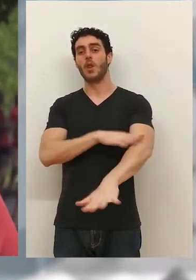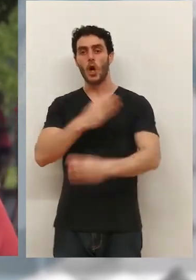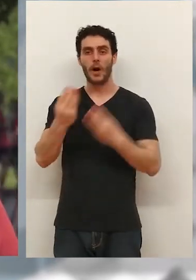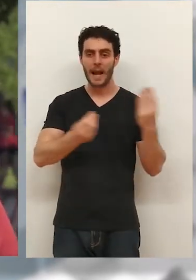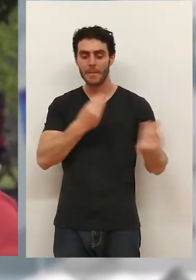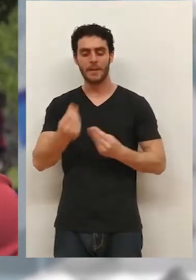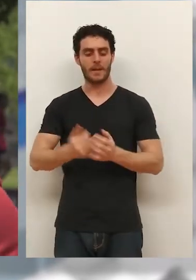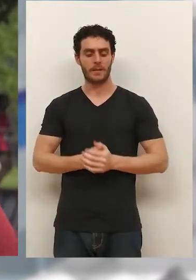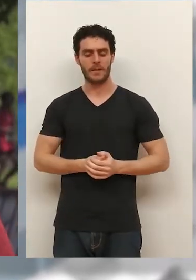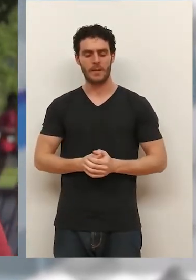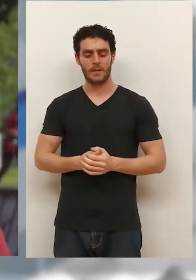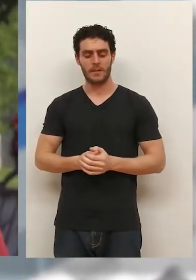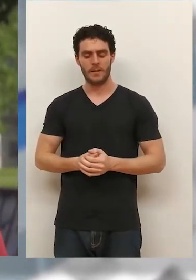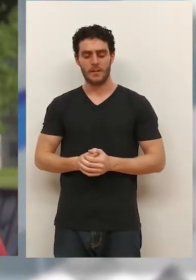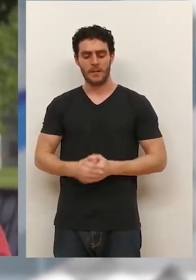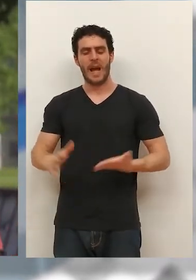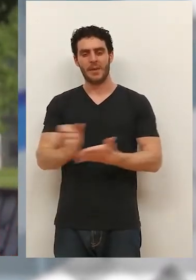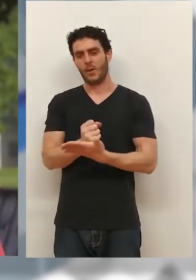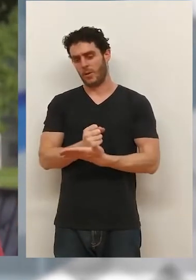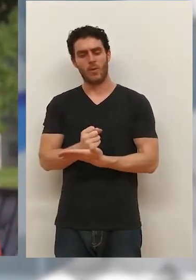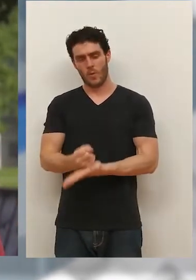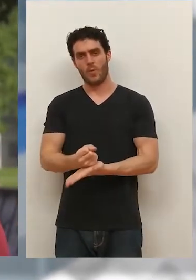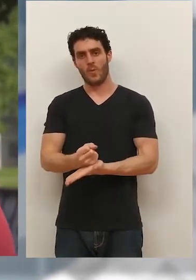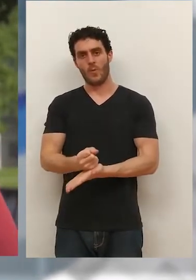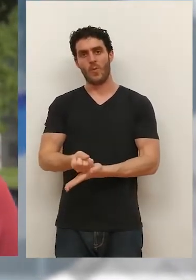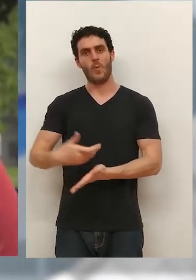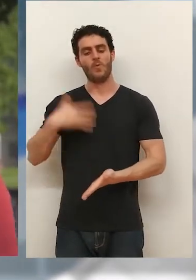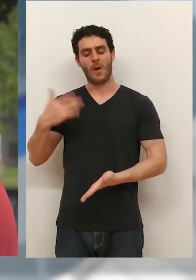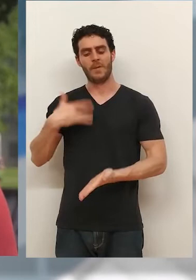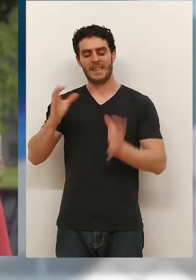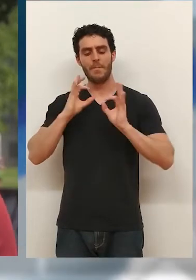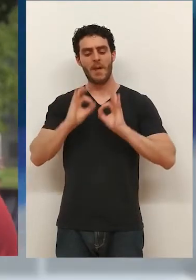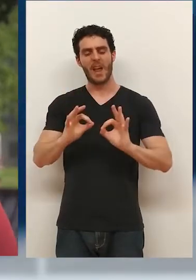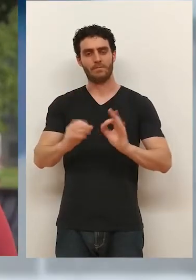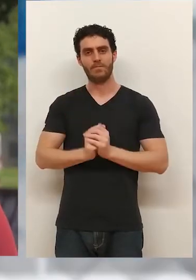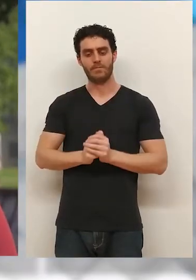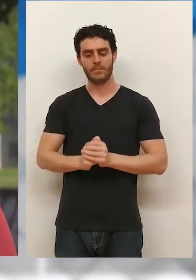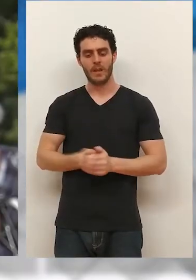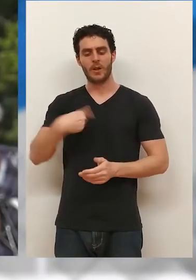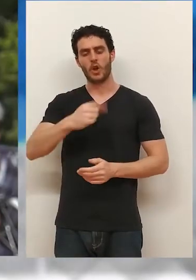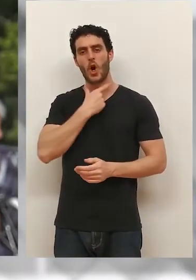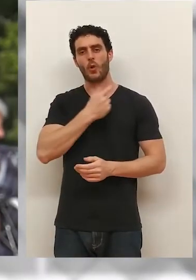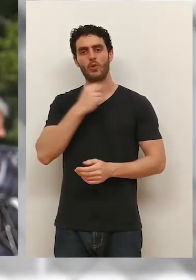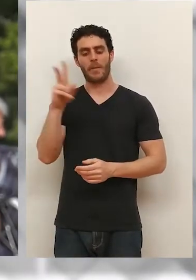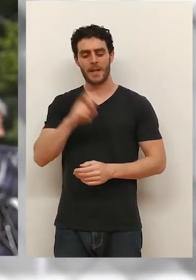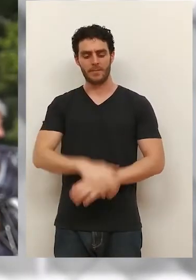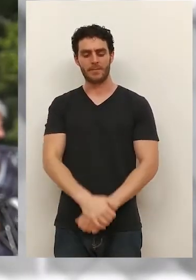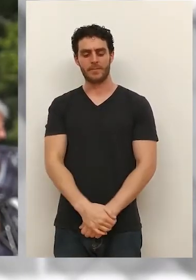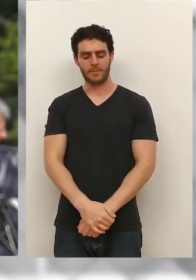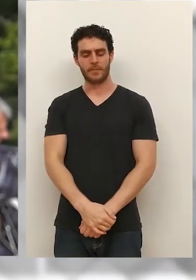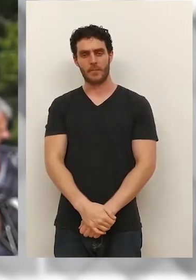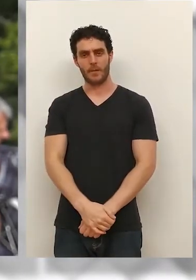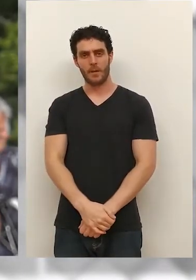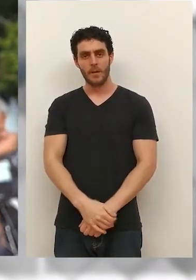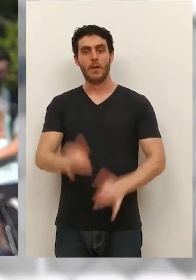sí, que puede ser inclusivo. Luego la competición es otra cosa, supongo que estarán más nerviosos aquellos que salgan a disputar. Esto más que una carrera